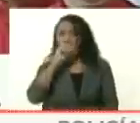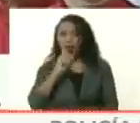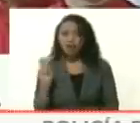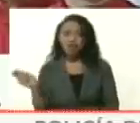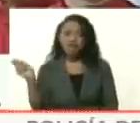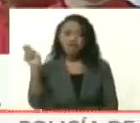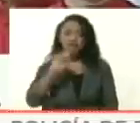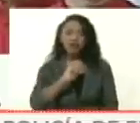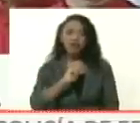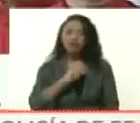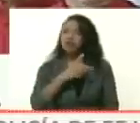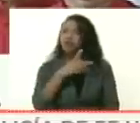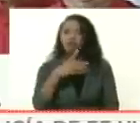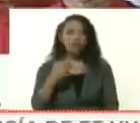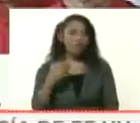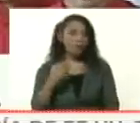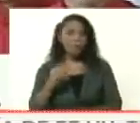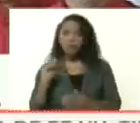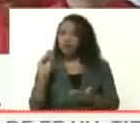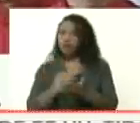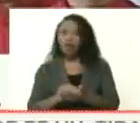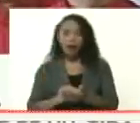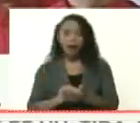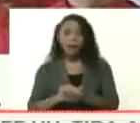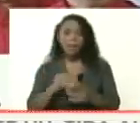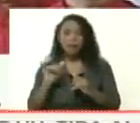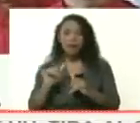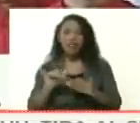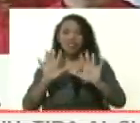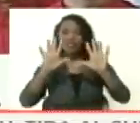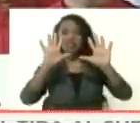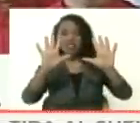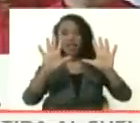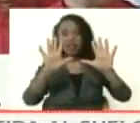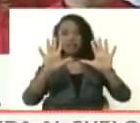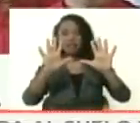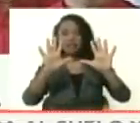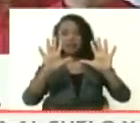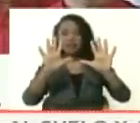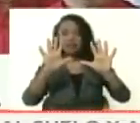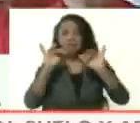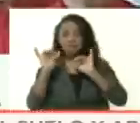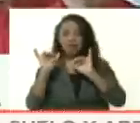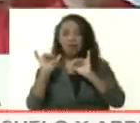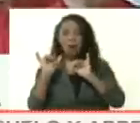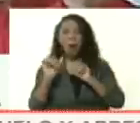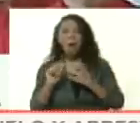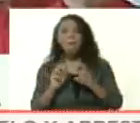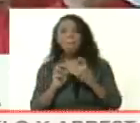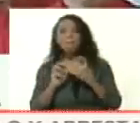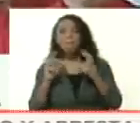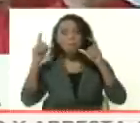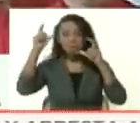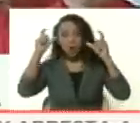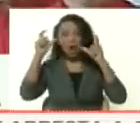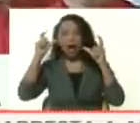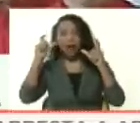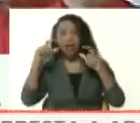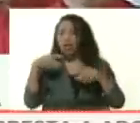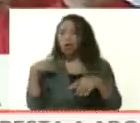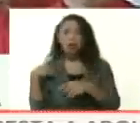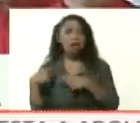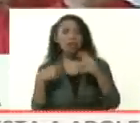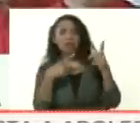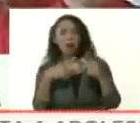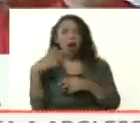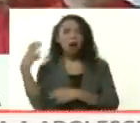Lorenzo Mendoza, no tuviera una polar, tuviera al menos 10 polar en Venezuela. No me lo hubiera llevado para Colombia.